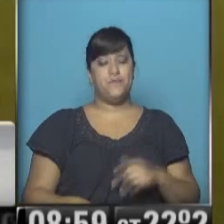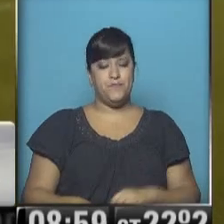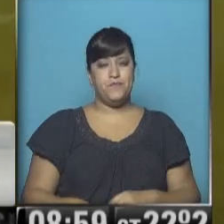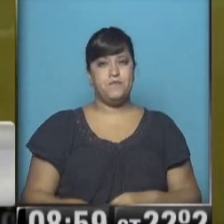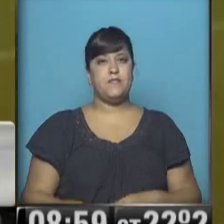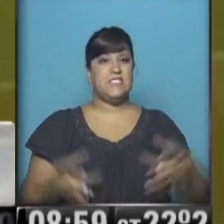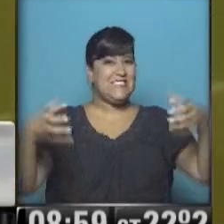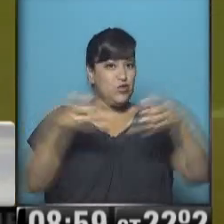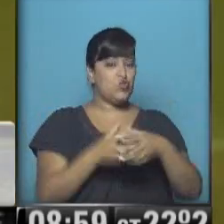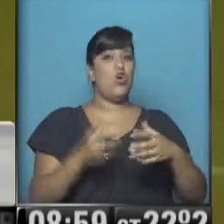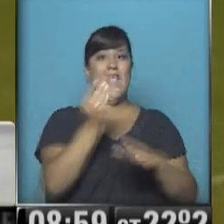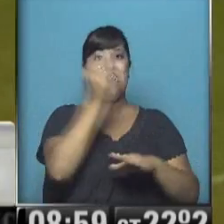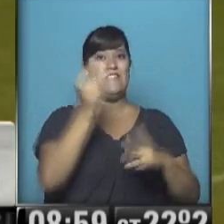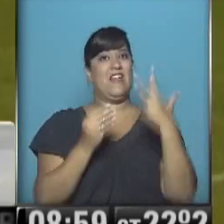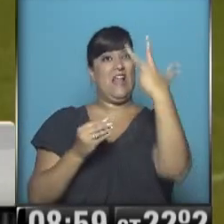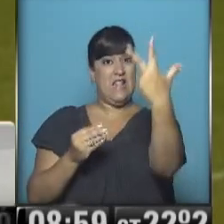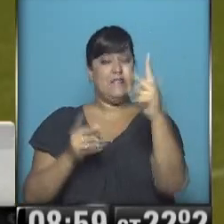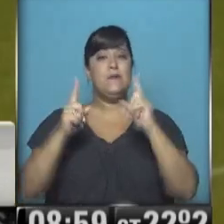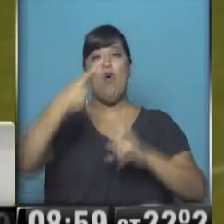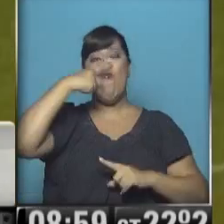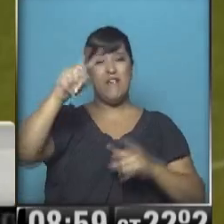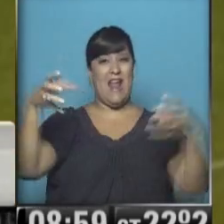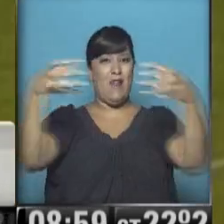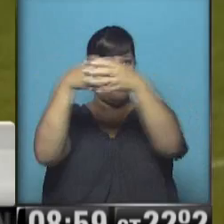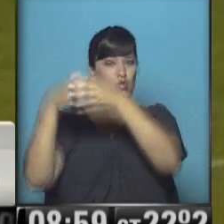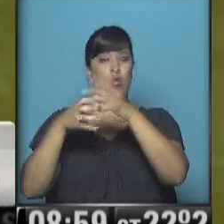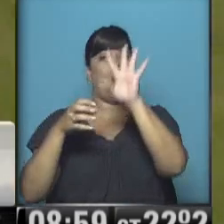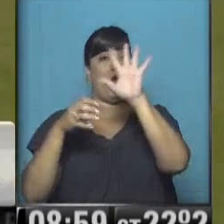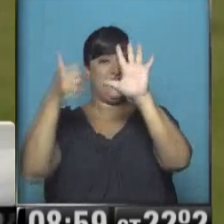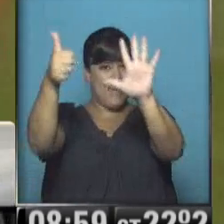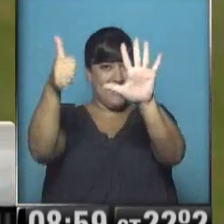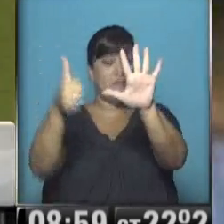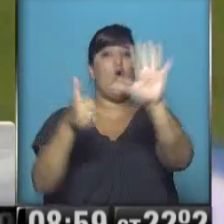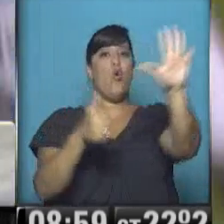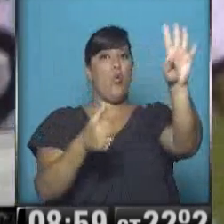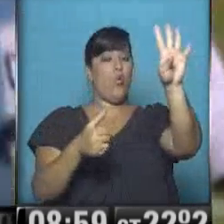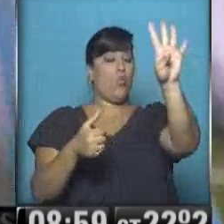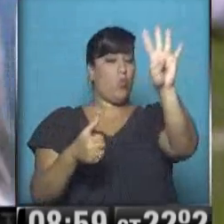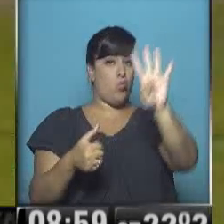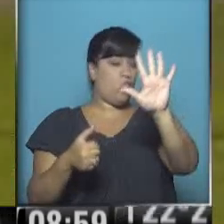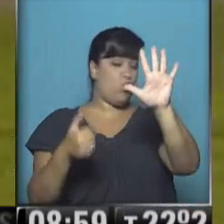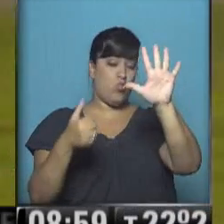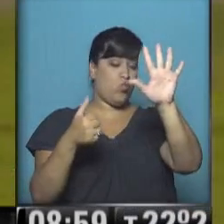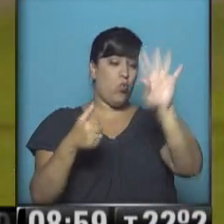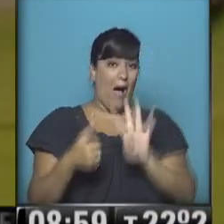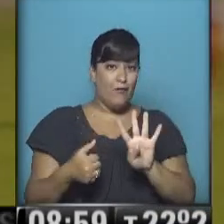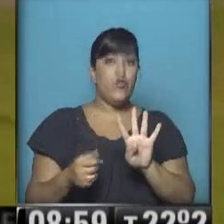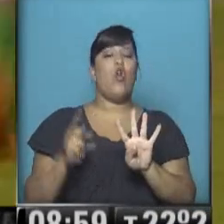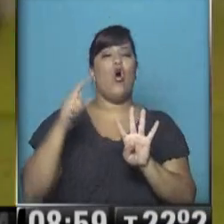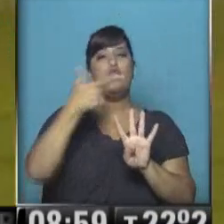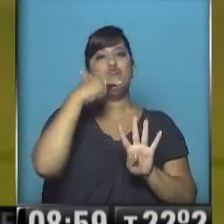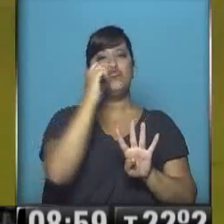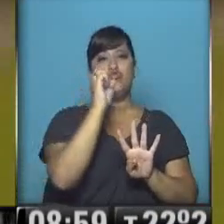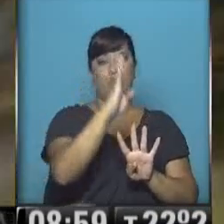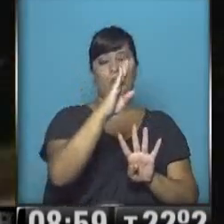zona. De ese hexagonal final, los cuatro primeros van a ir al Mundial de la categoría sub-20, los